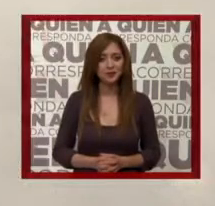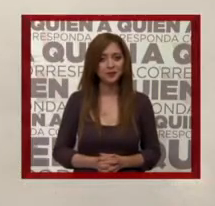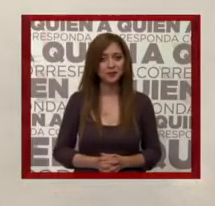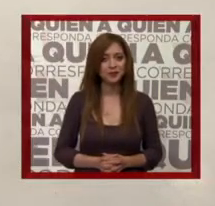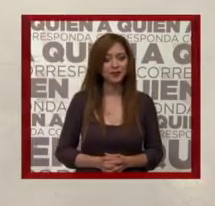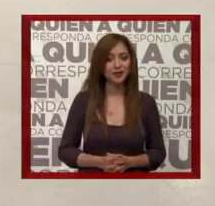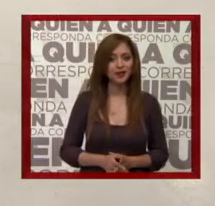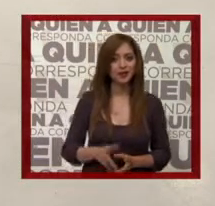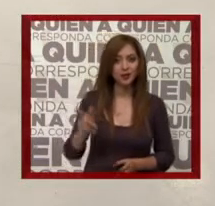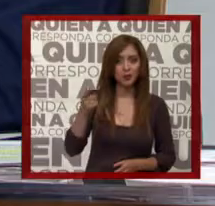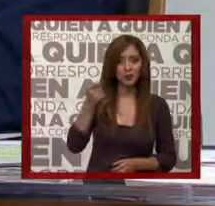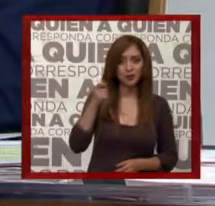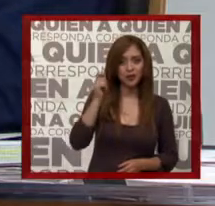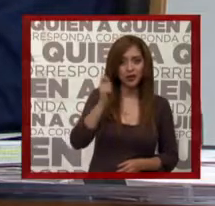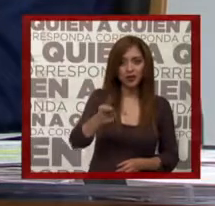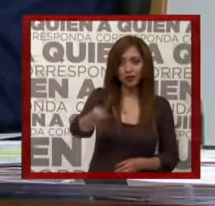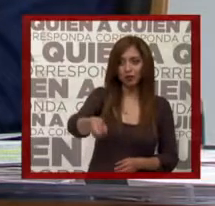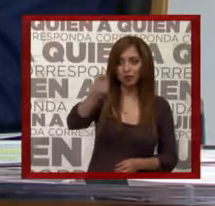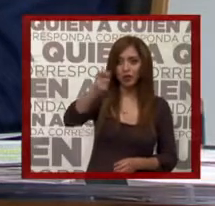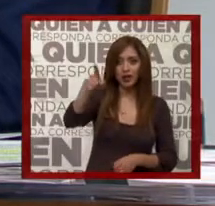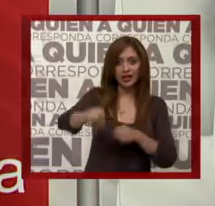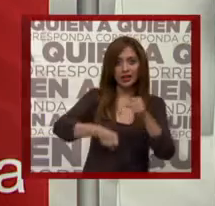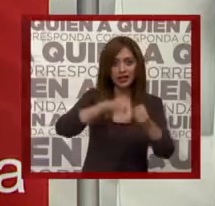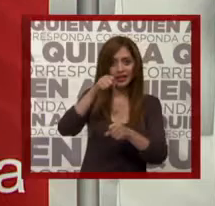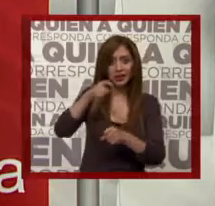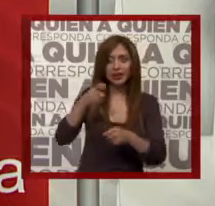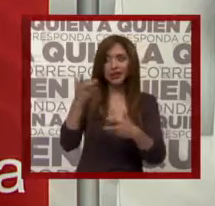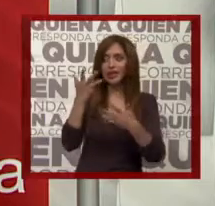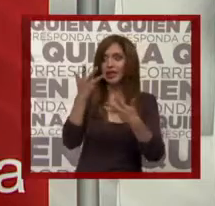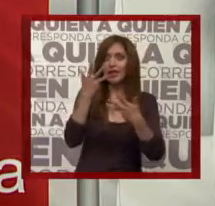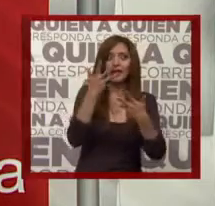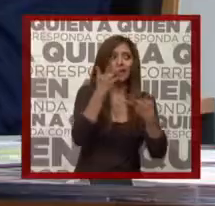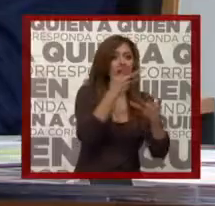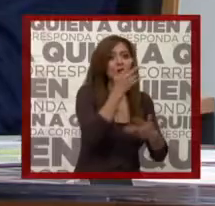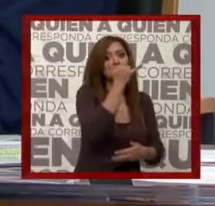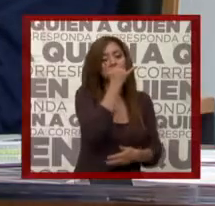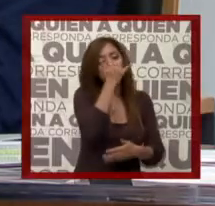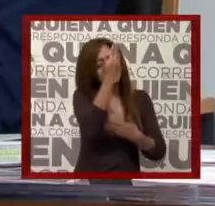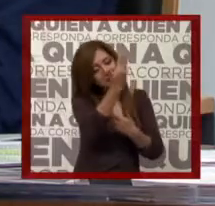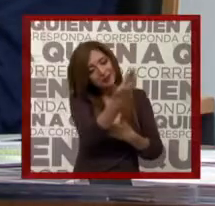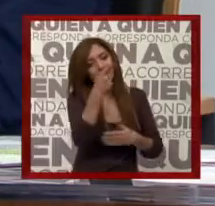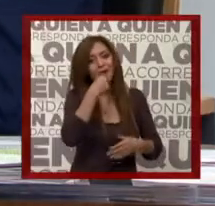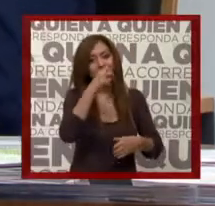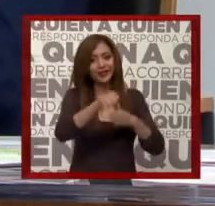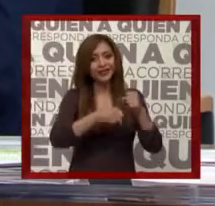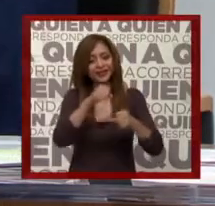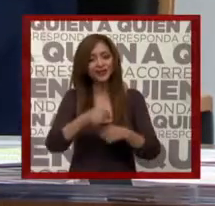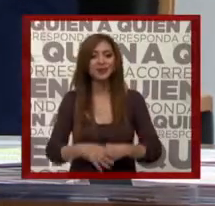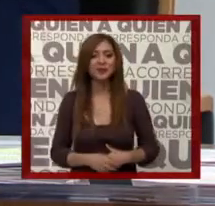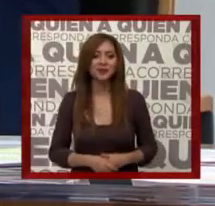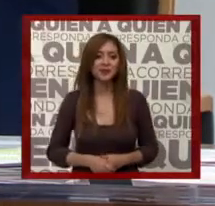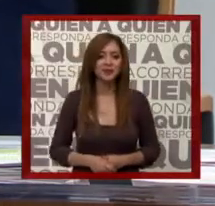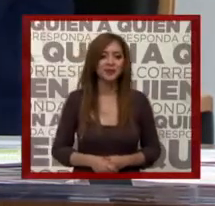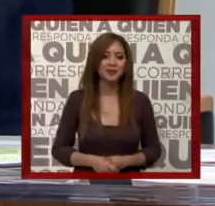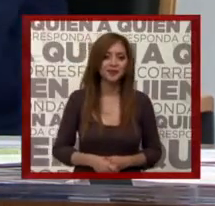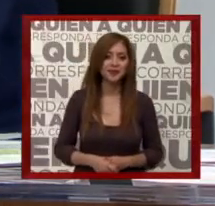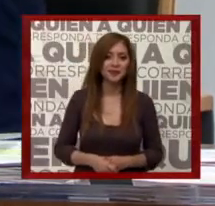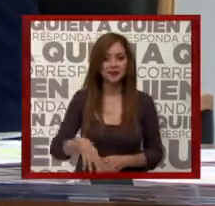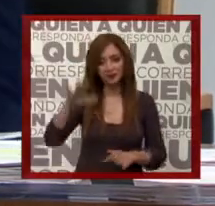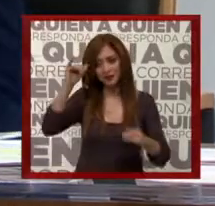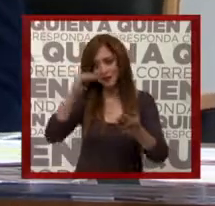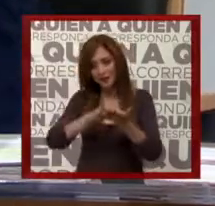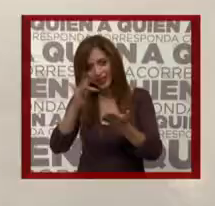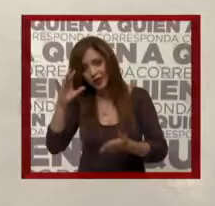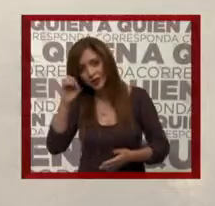Casi le pegas con el Twitter a la bicicleta, burro. Sí, ahora te la Te vi. Perdón, una disculpa desde pero aquí, bueno, el Twitter. Ni modo. Pues gracias, nos vamos. Mil gracias.